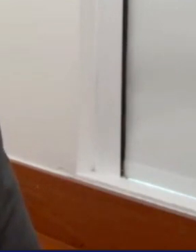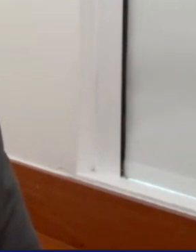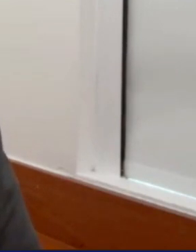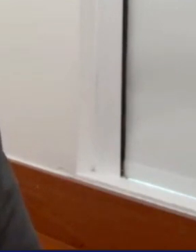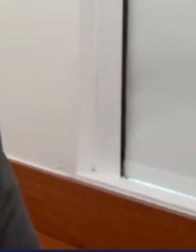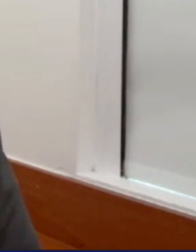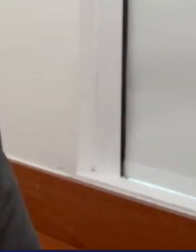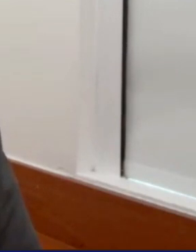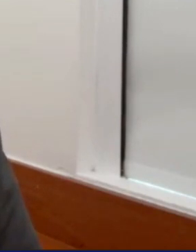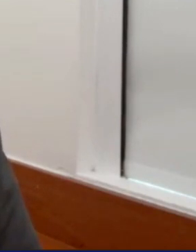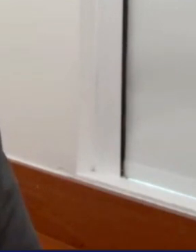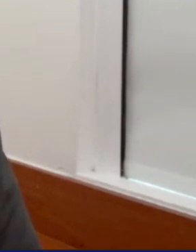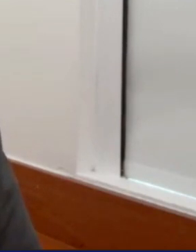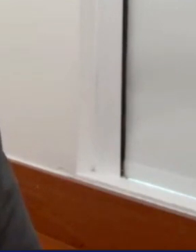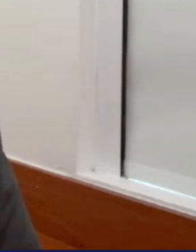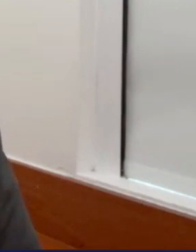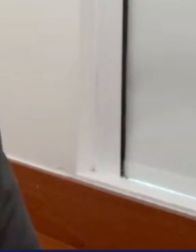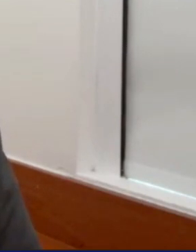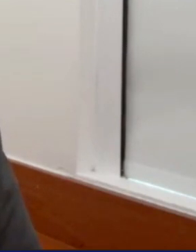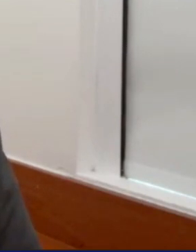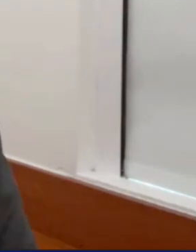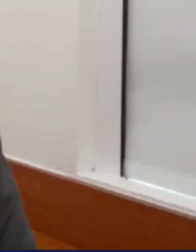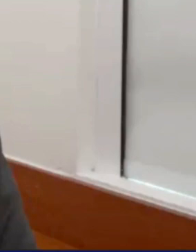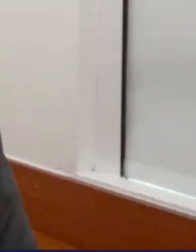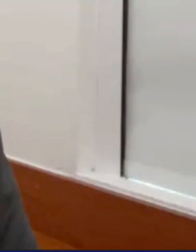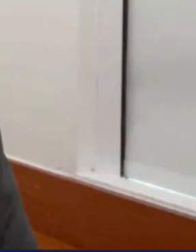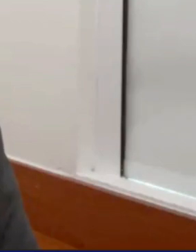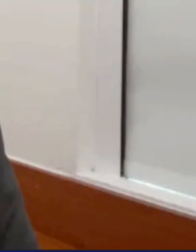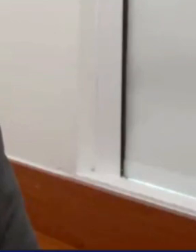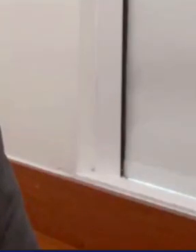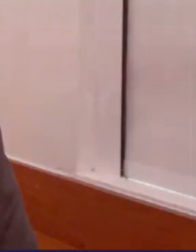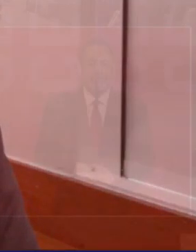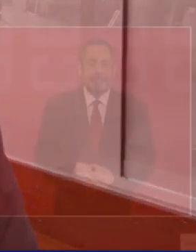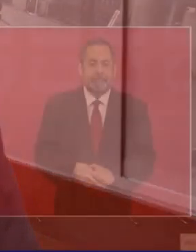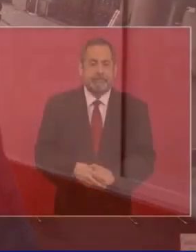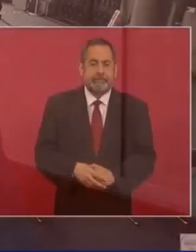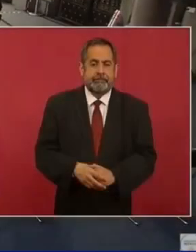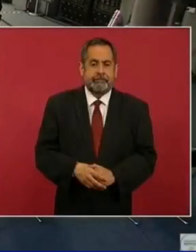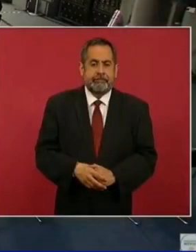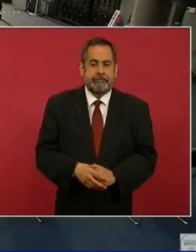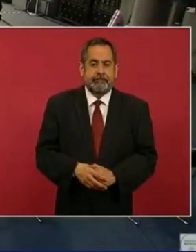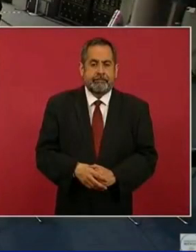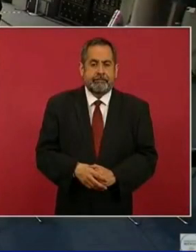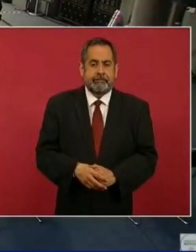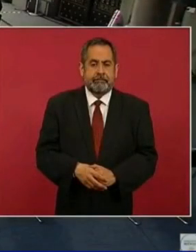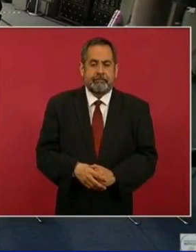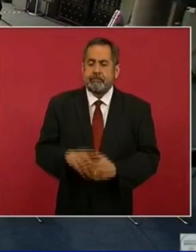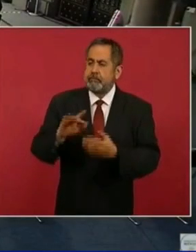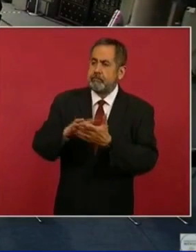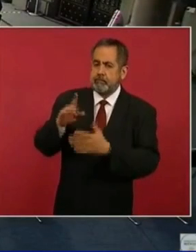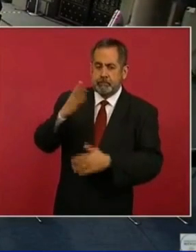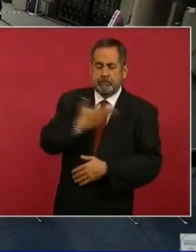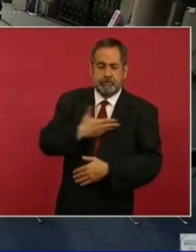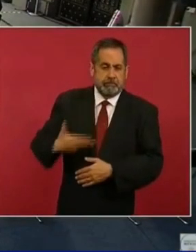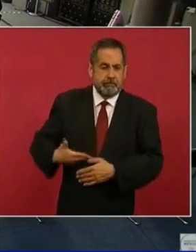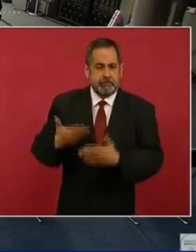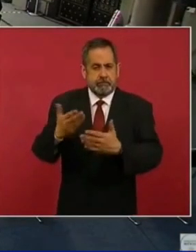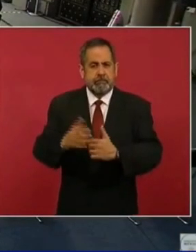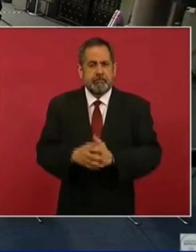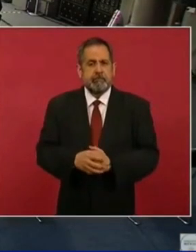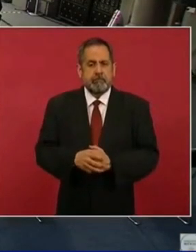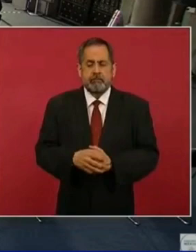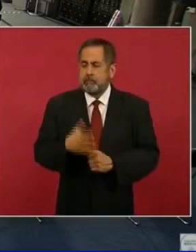muestra para ver y escuchar cómo el presidente Andrés Manuel López Obrador se refiere al tuit de Azucena Uresti,